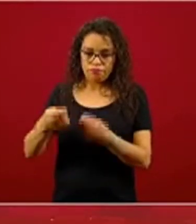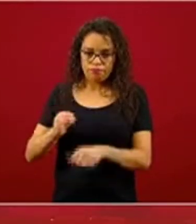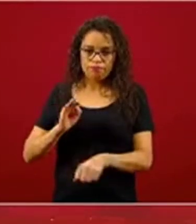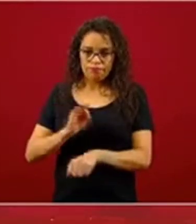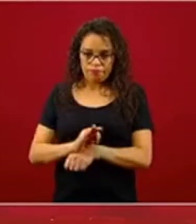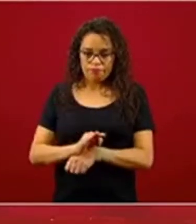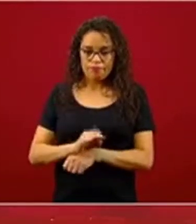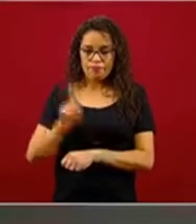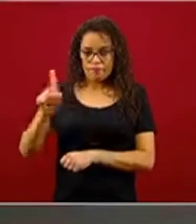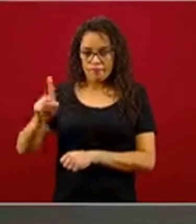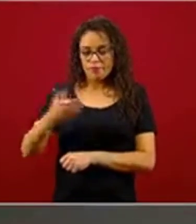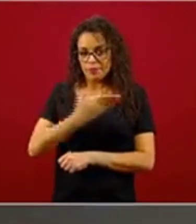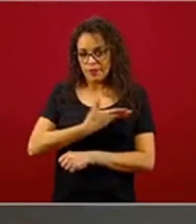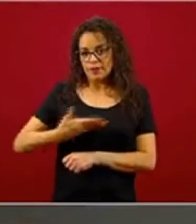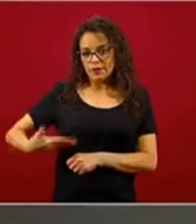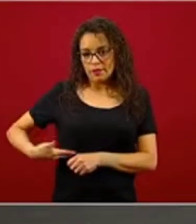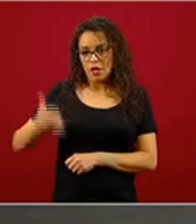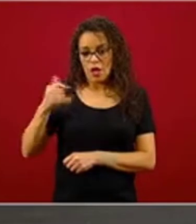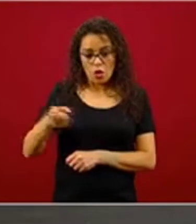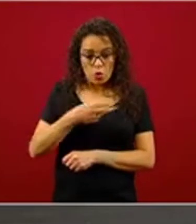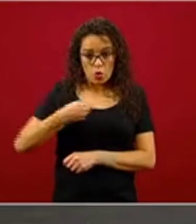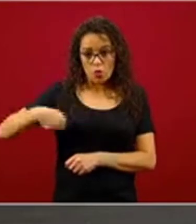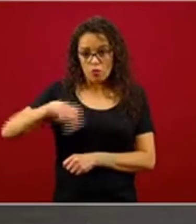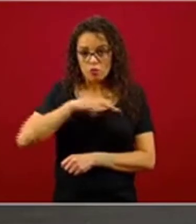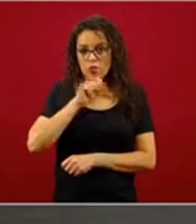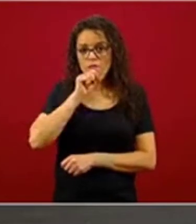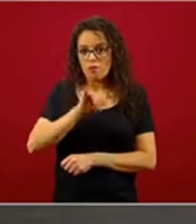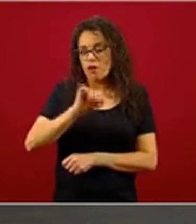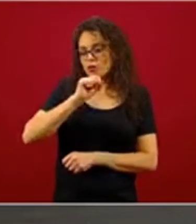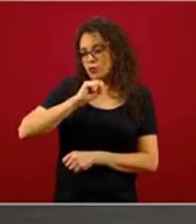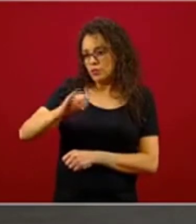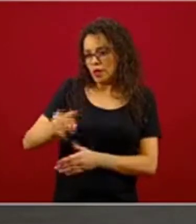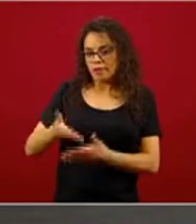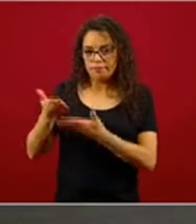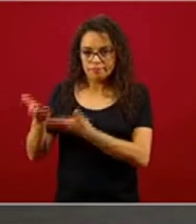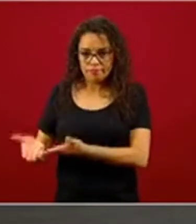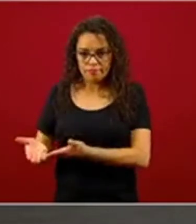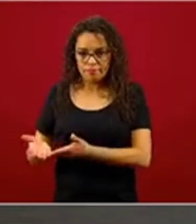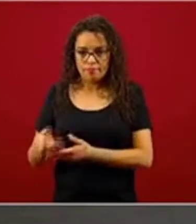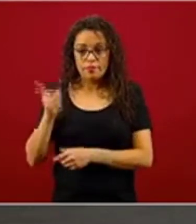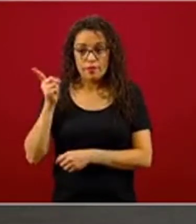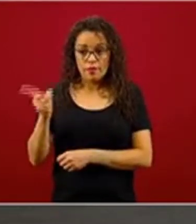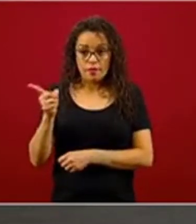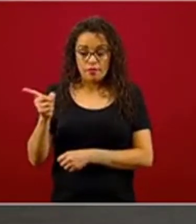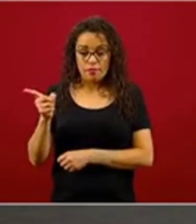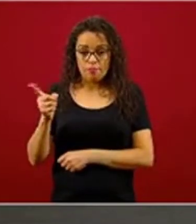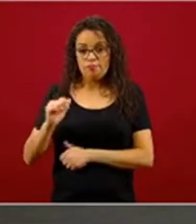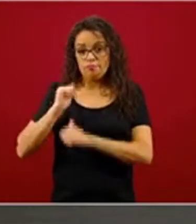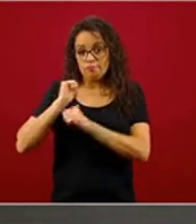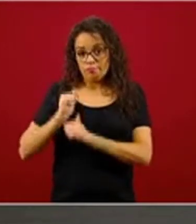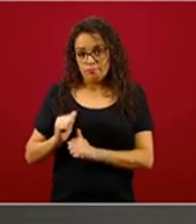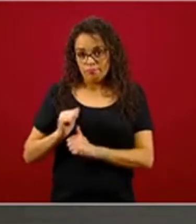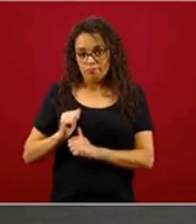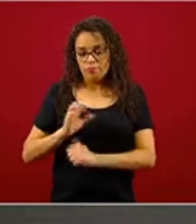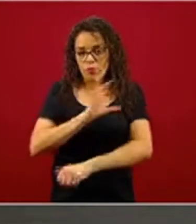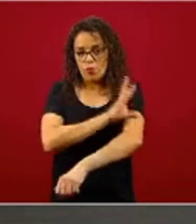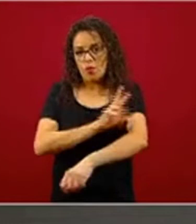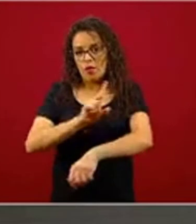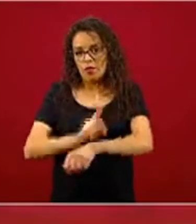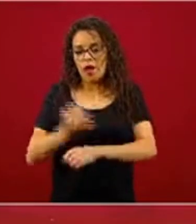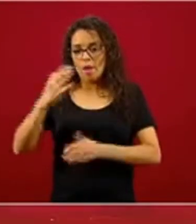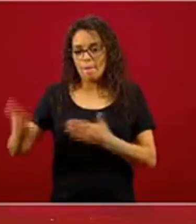todos nosotros, como quien fuera la persona encomendada de coordinar esto y hacer una